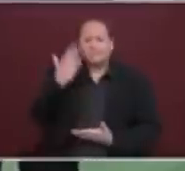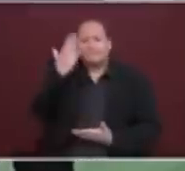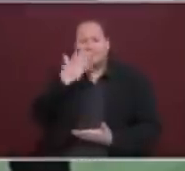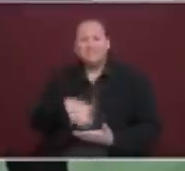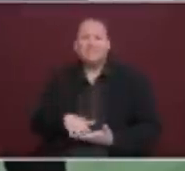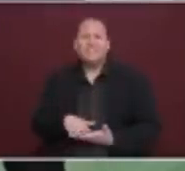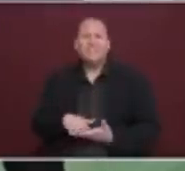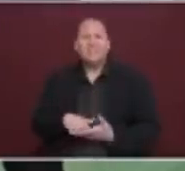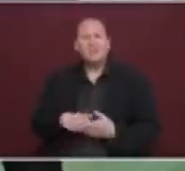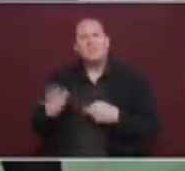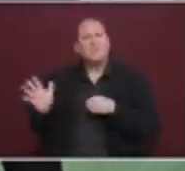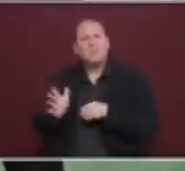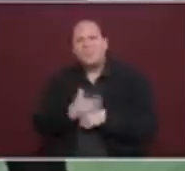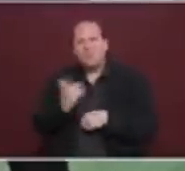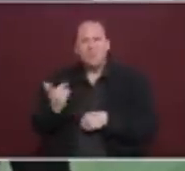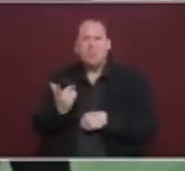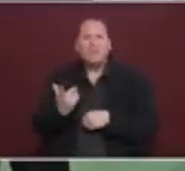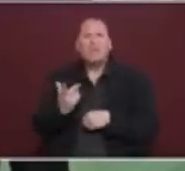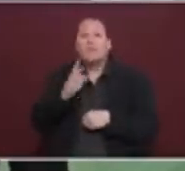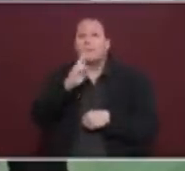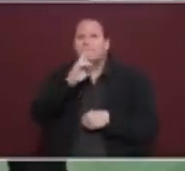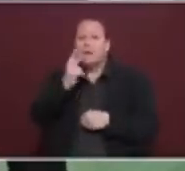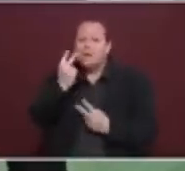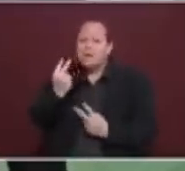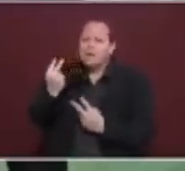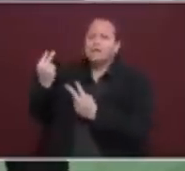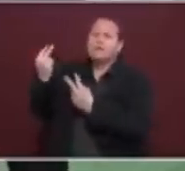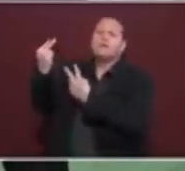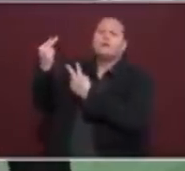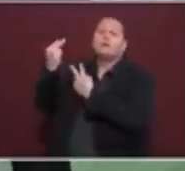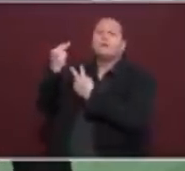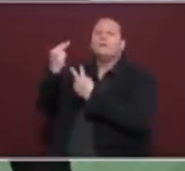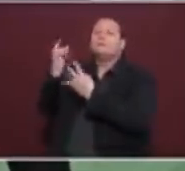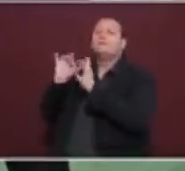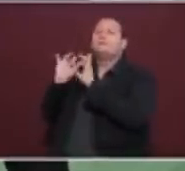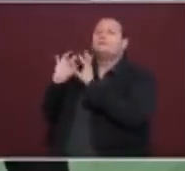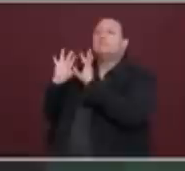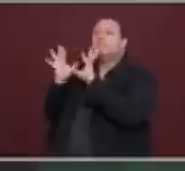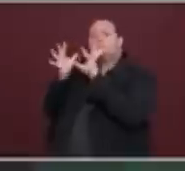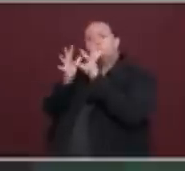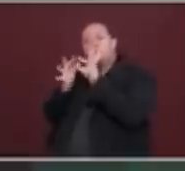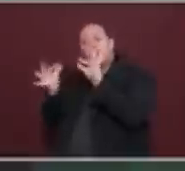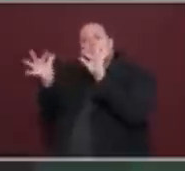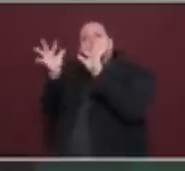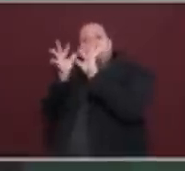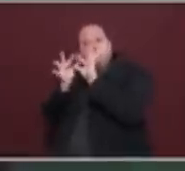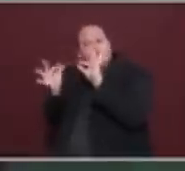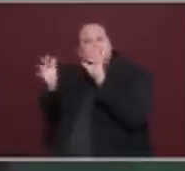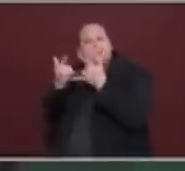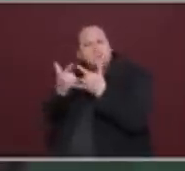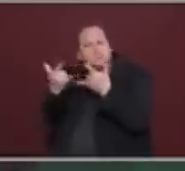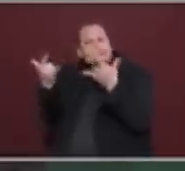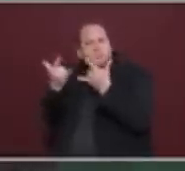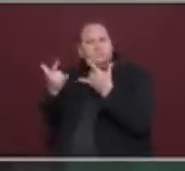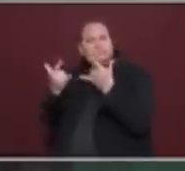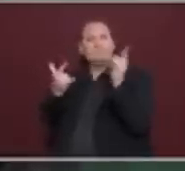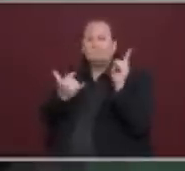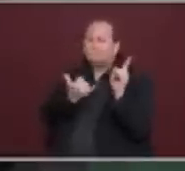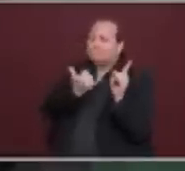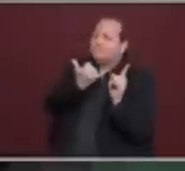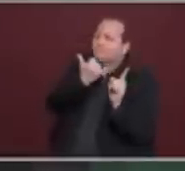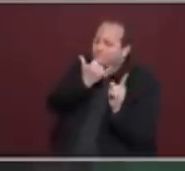se hace una relatoría de hechos repito se ofrece disculpas